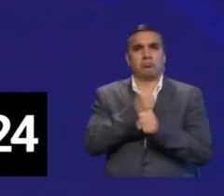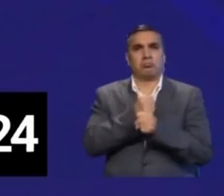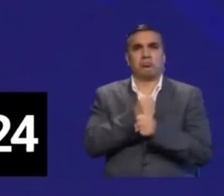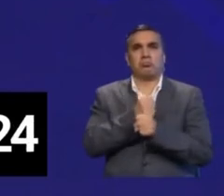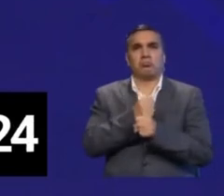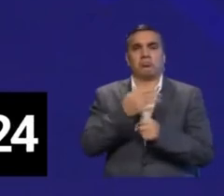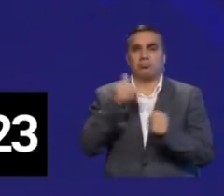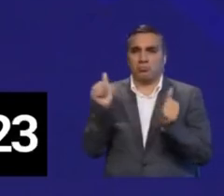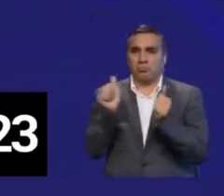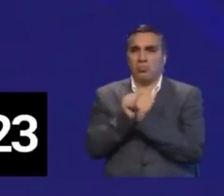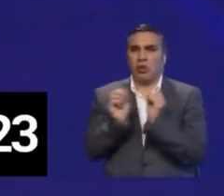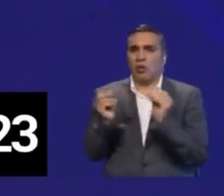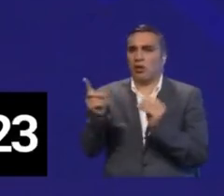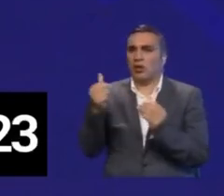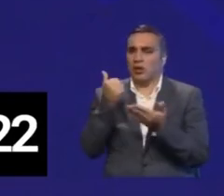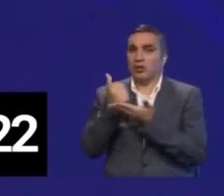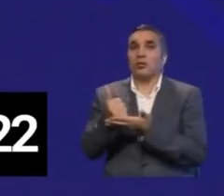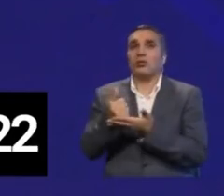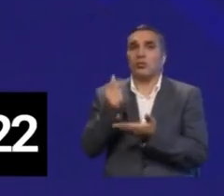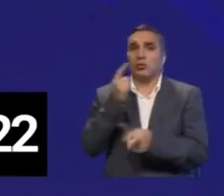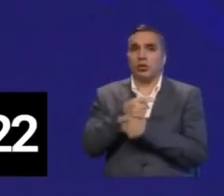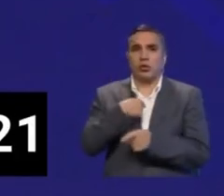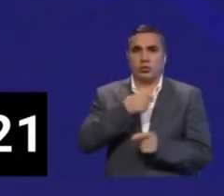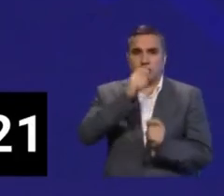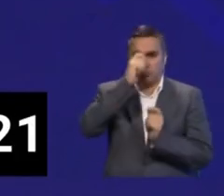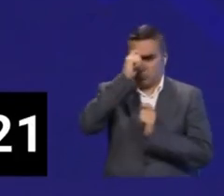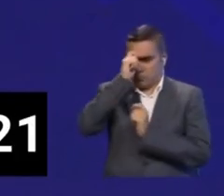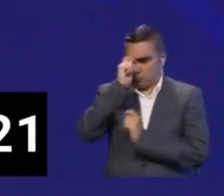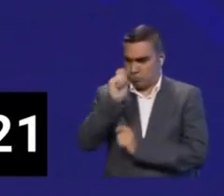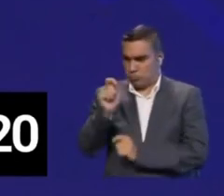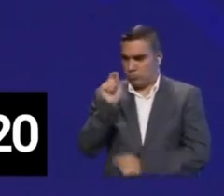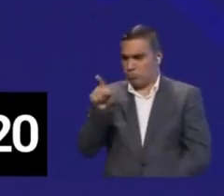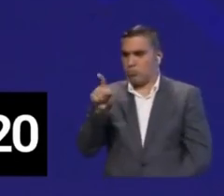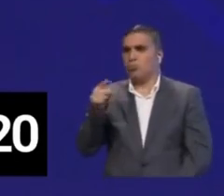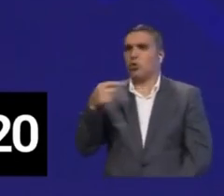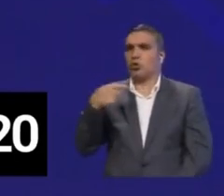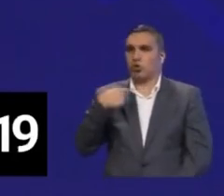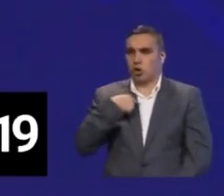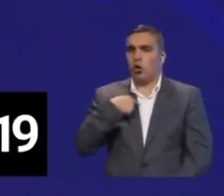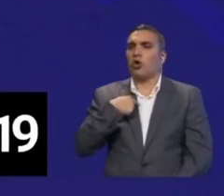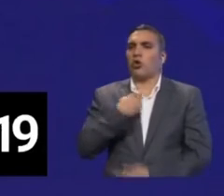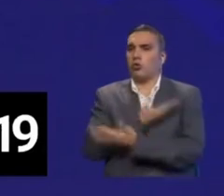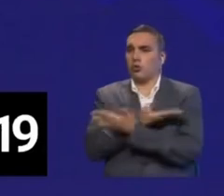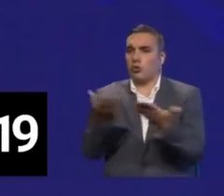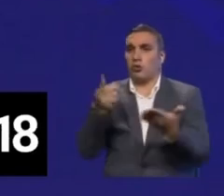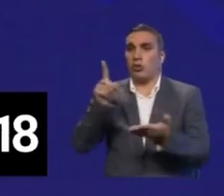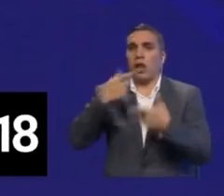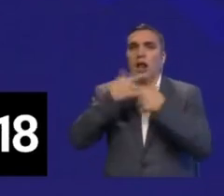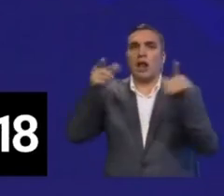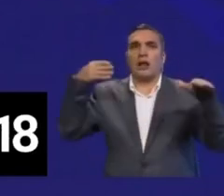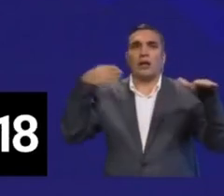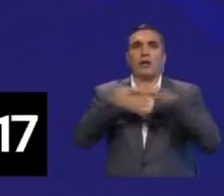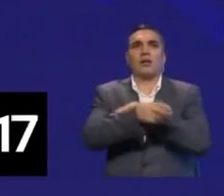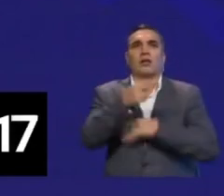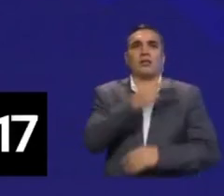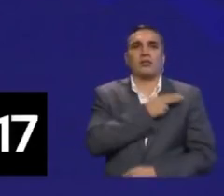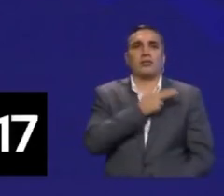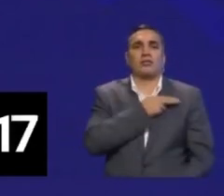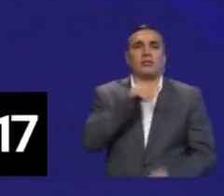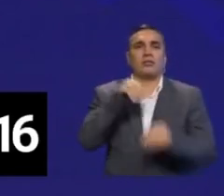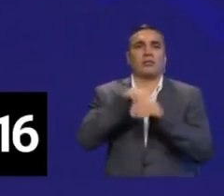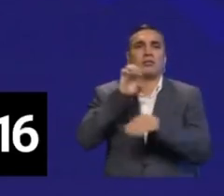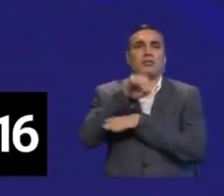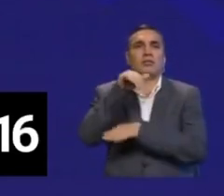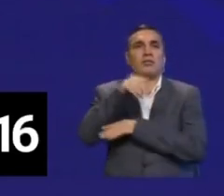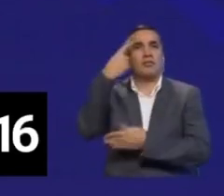de estar con los jóvenes y como un justo homenaje a ellos decirles, garantizamos el libre ingreso a la Universidad Ecuatoriana para